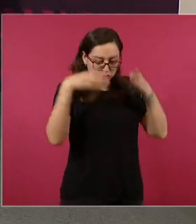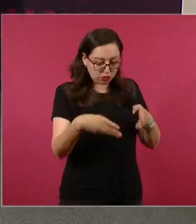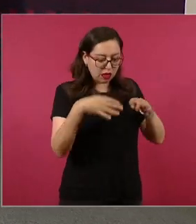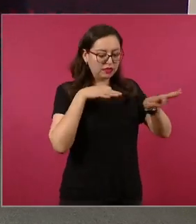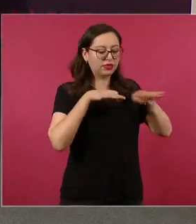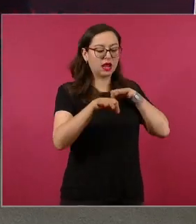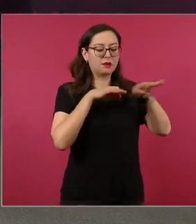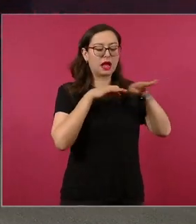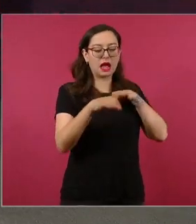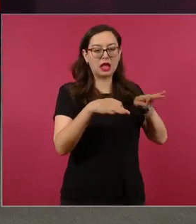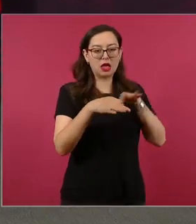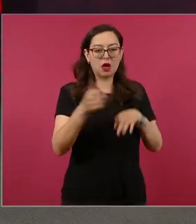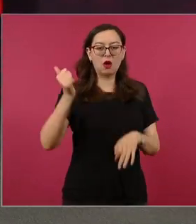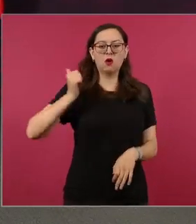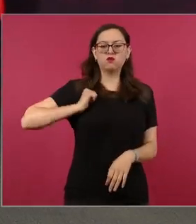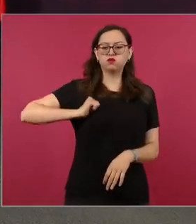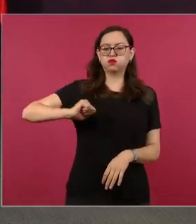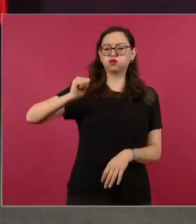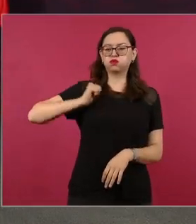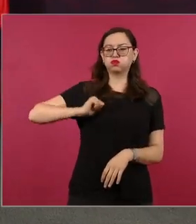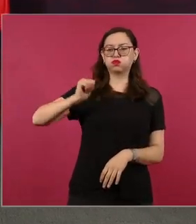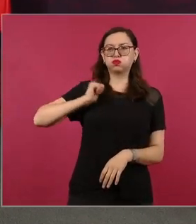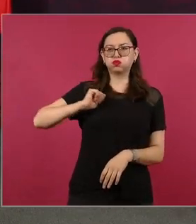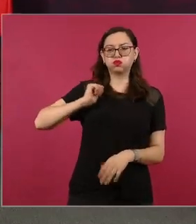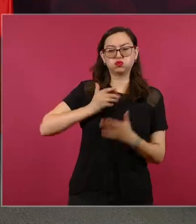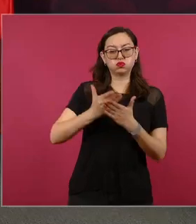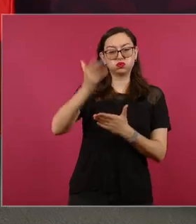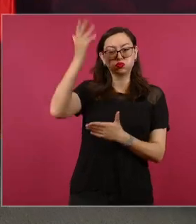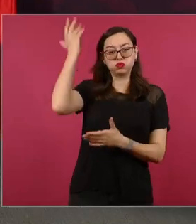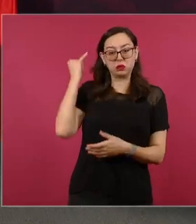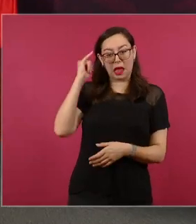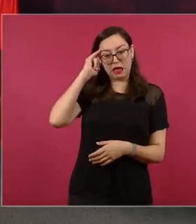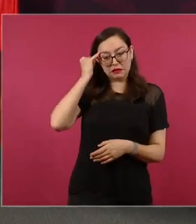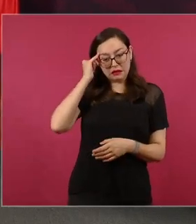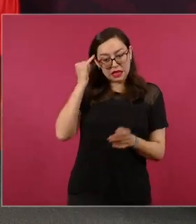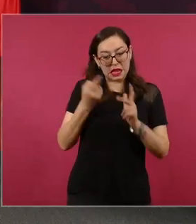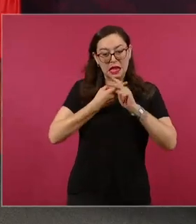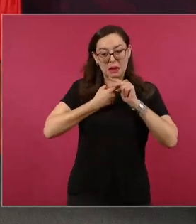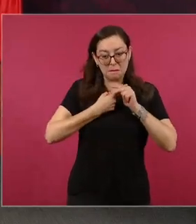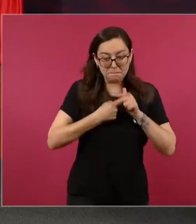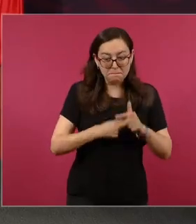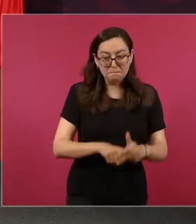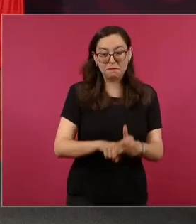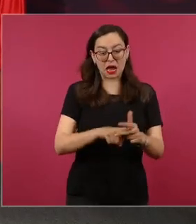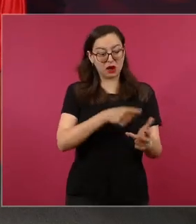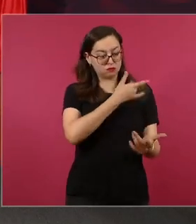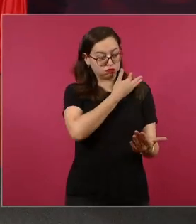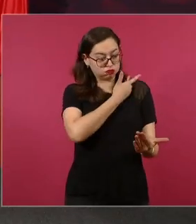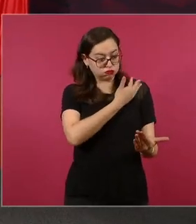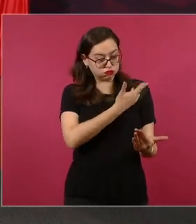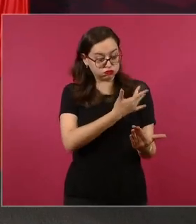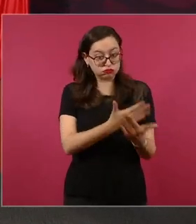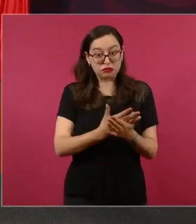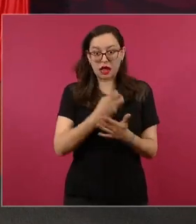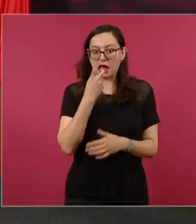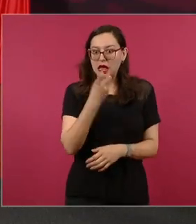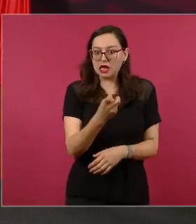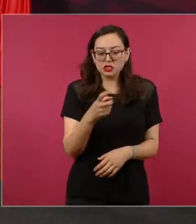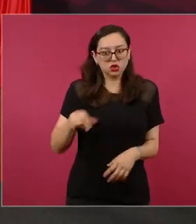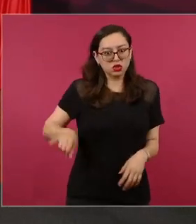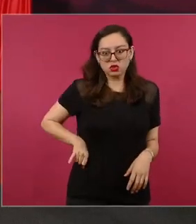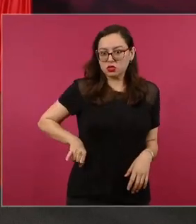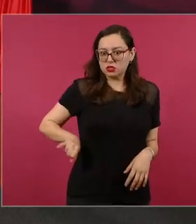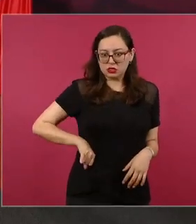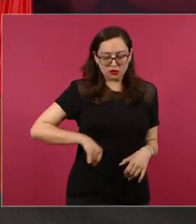Ya estoy reuniendo mi bibliografía básica, mis libros básicos,